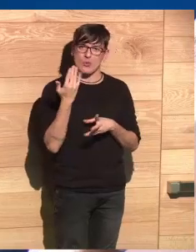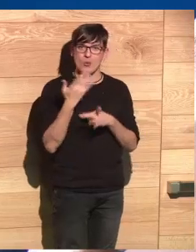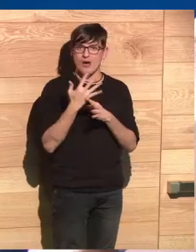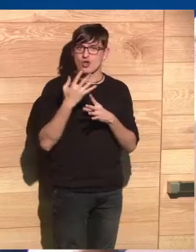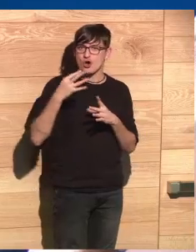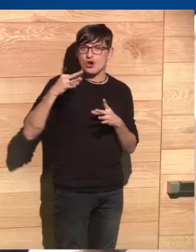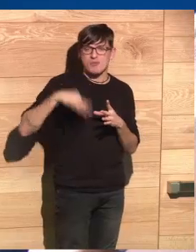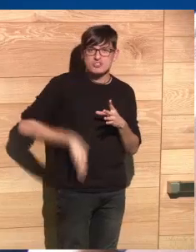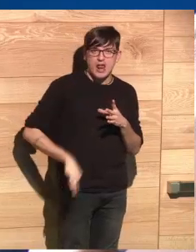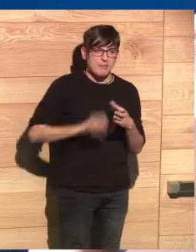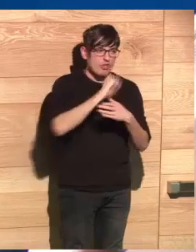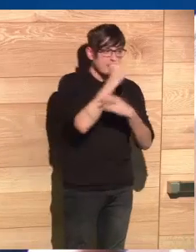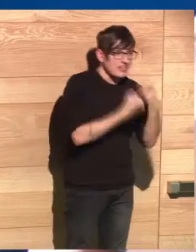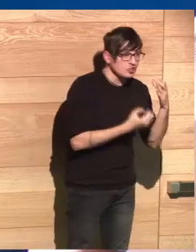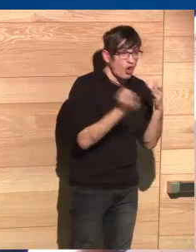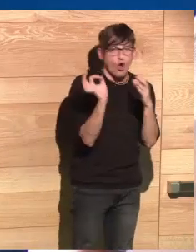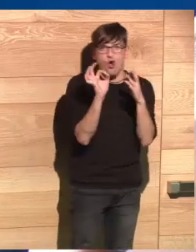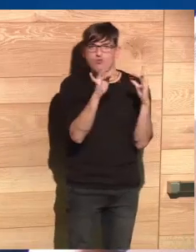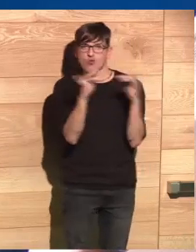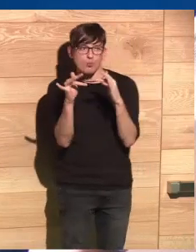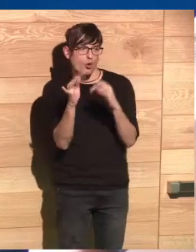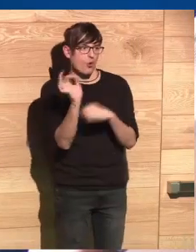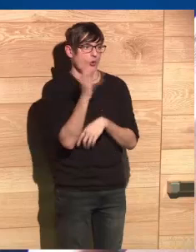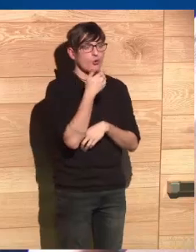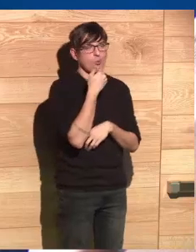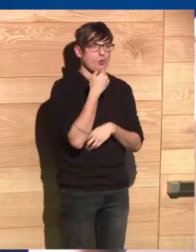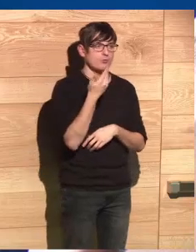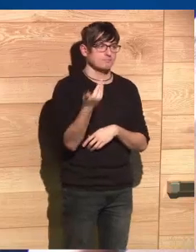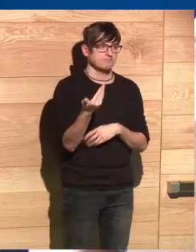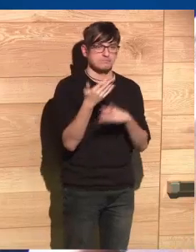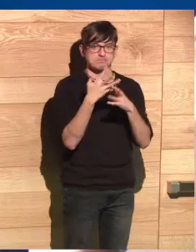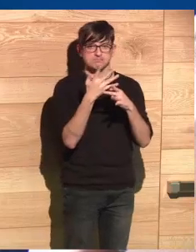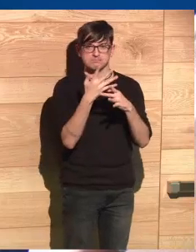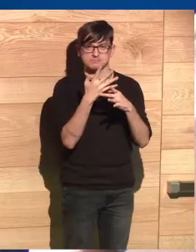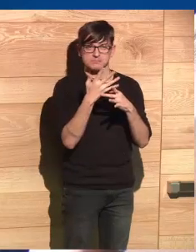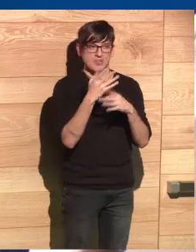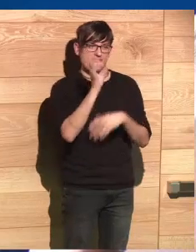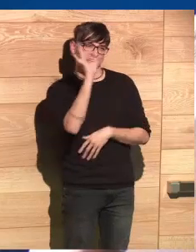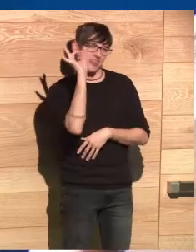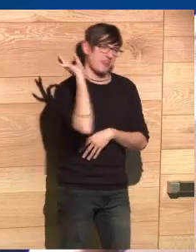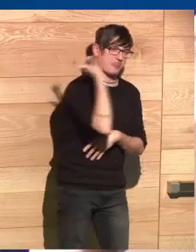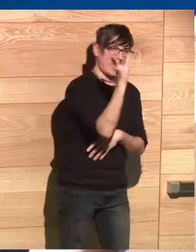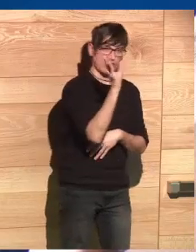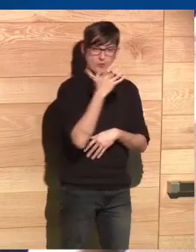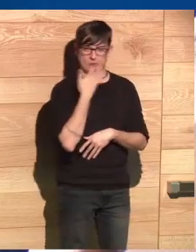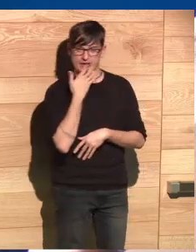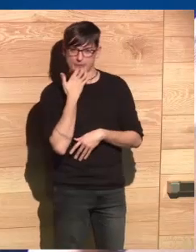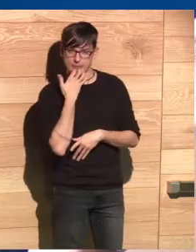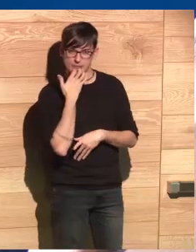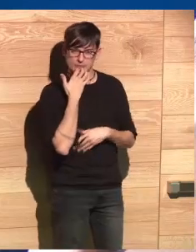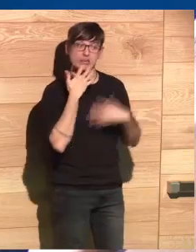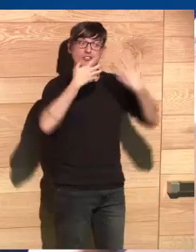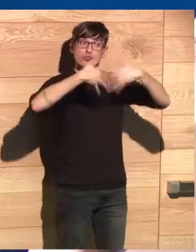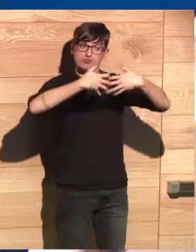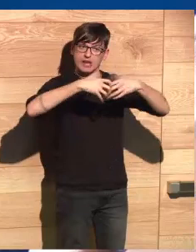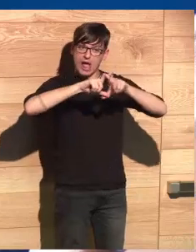baloncesto o quizás más específicamente es como querer ser jugador profesional de dardos, hoy por hoy. La industria va a crecer,